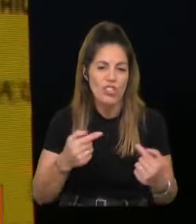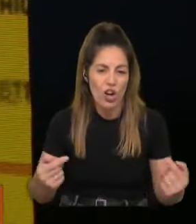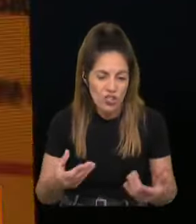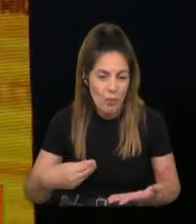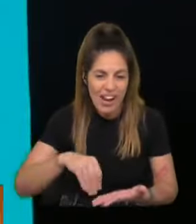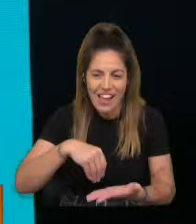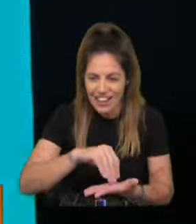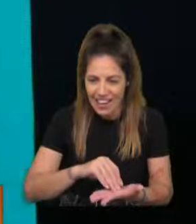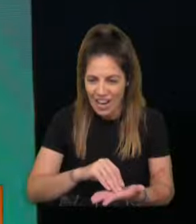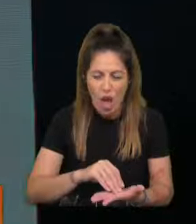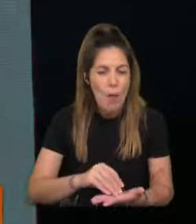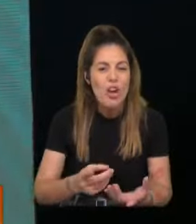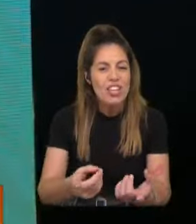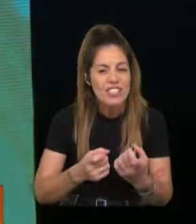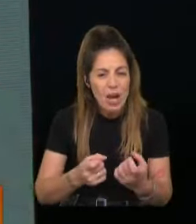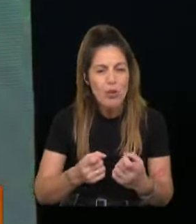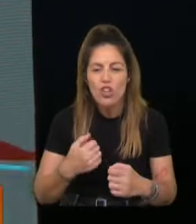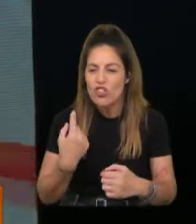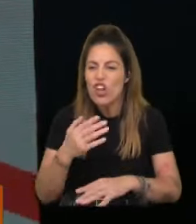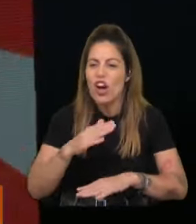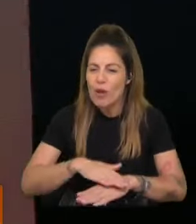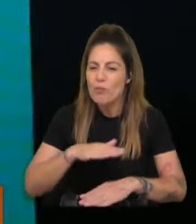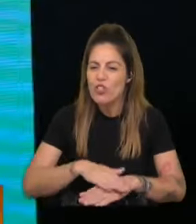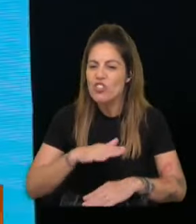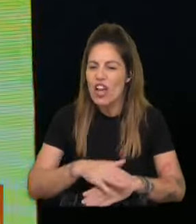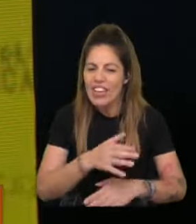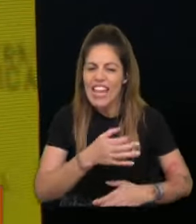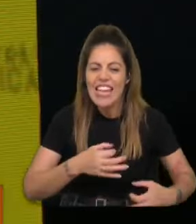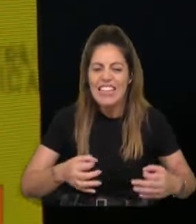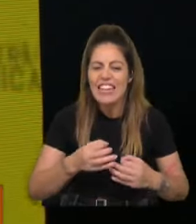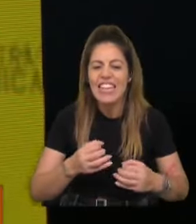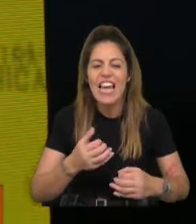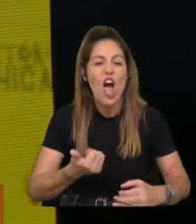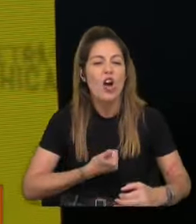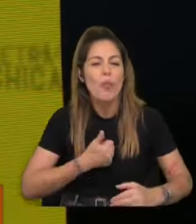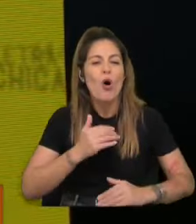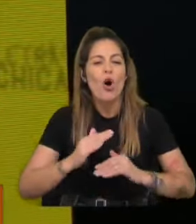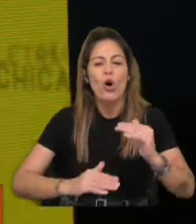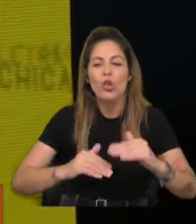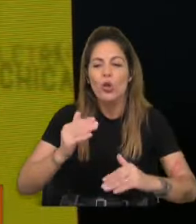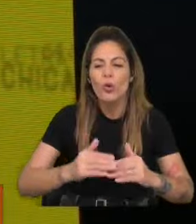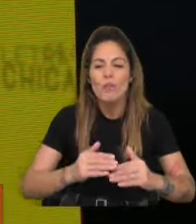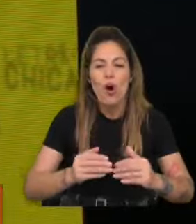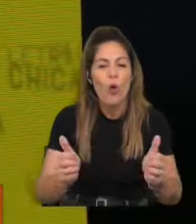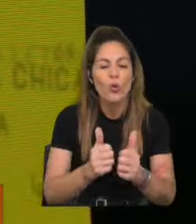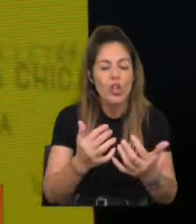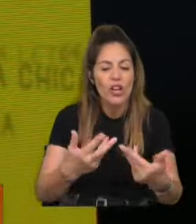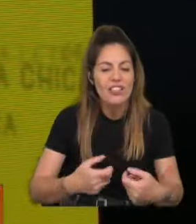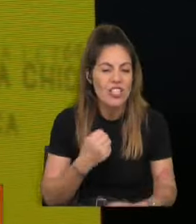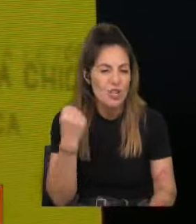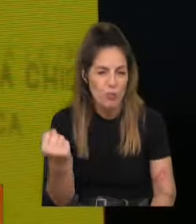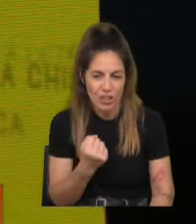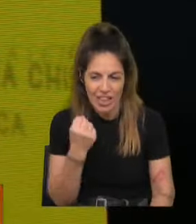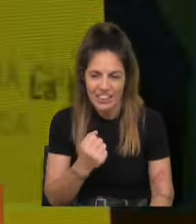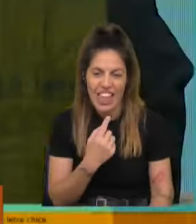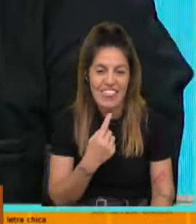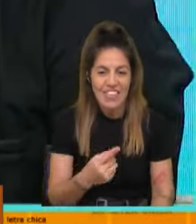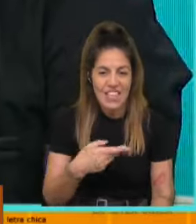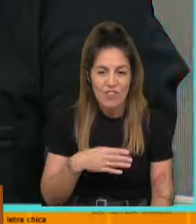agregar pero necesitamos hacernos cargo de las estrategias y de cómo construimos también con organizaciones muy importantes decía también